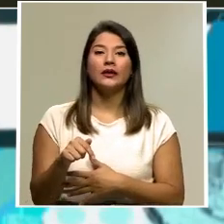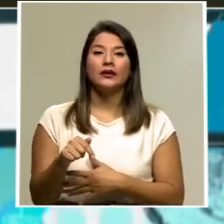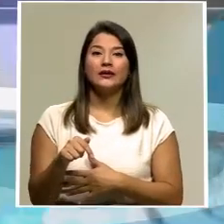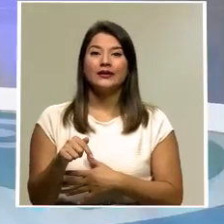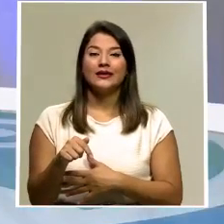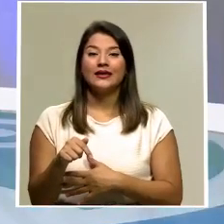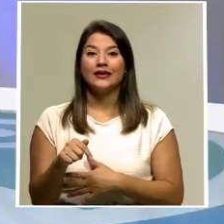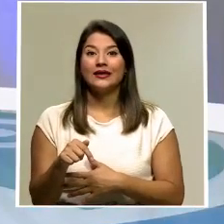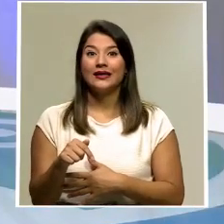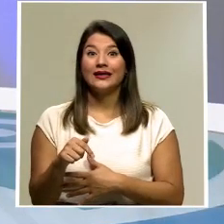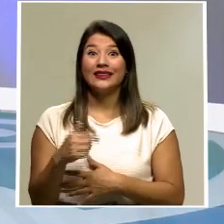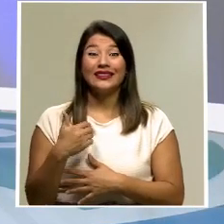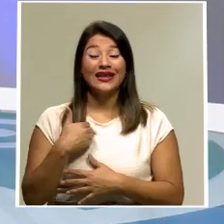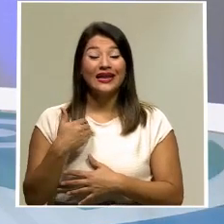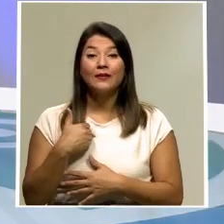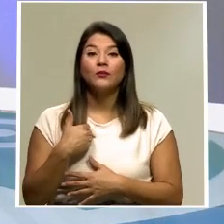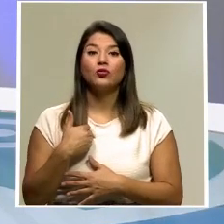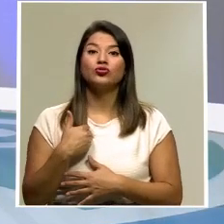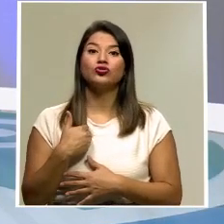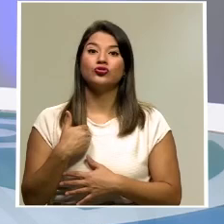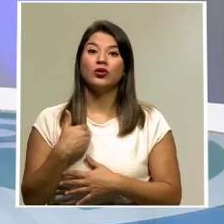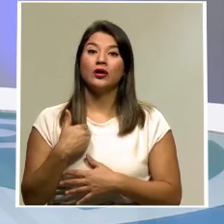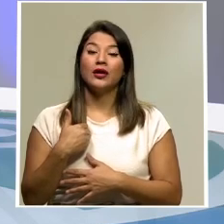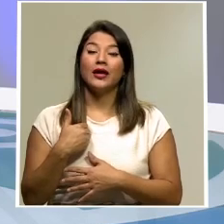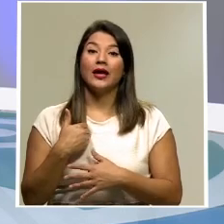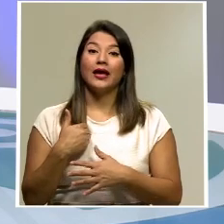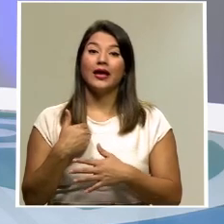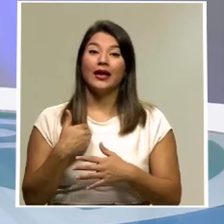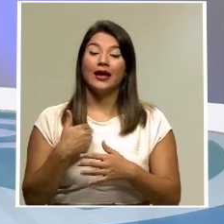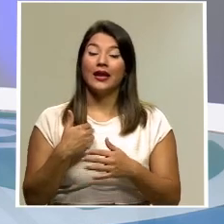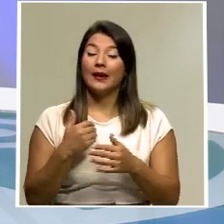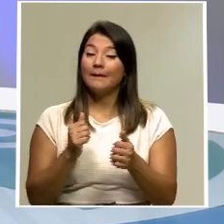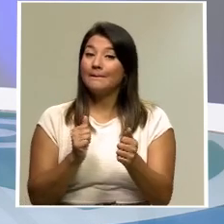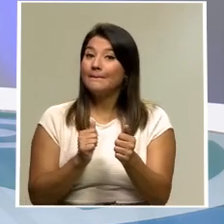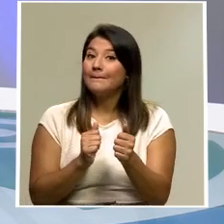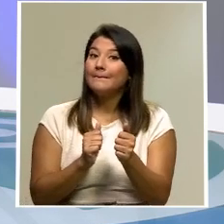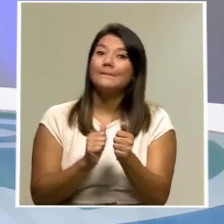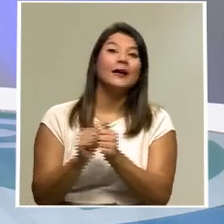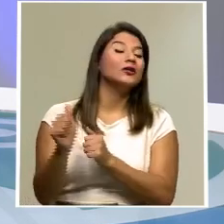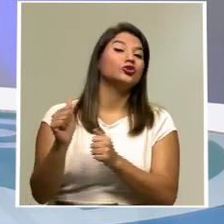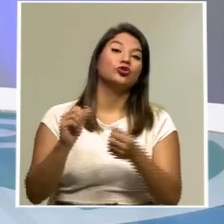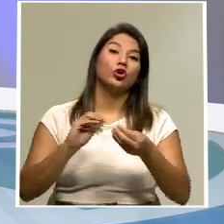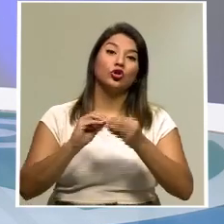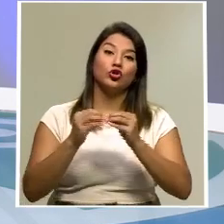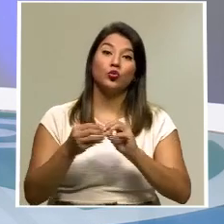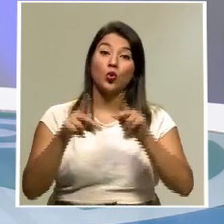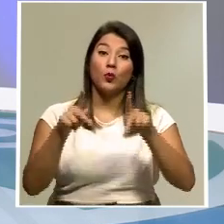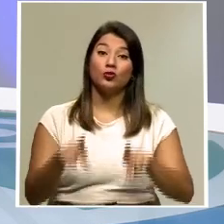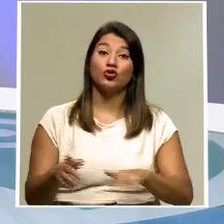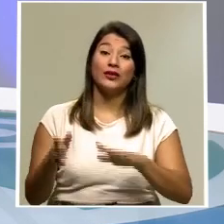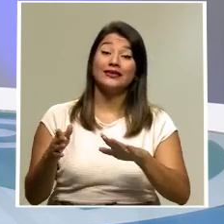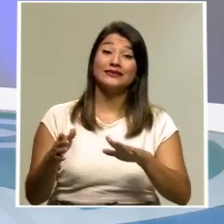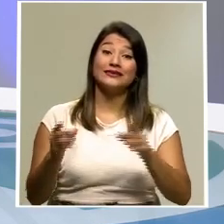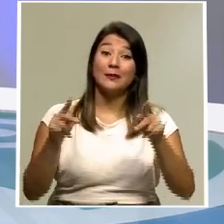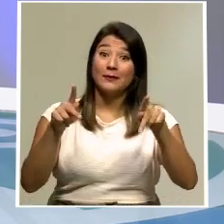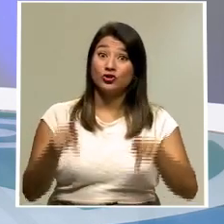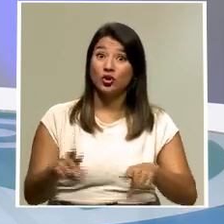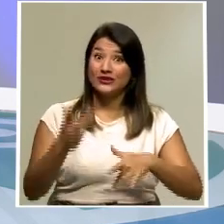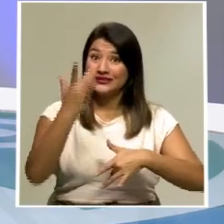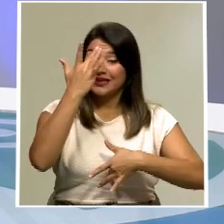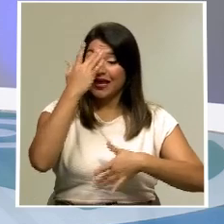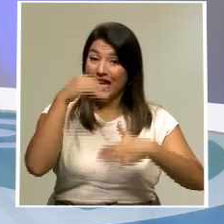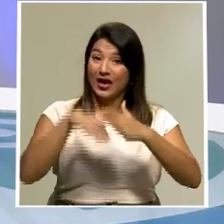a las cifras más altas de contagios y de muertes por COVID-19. En una semana